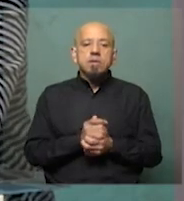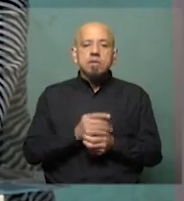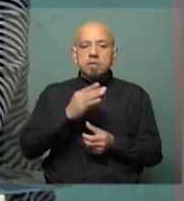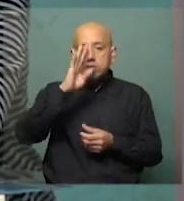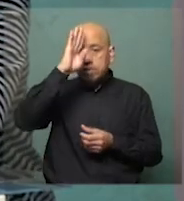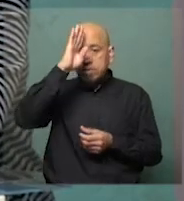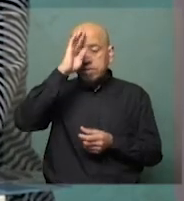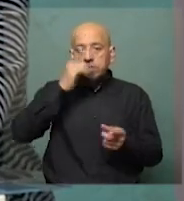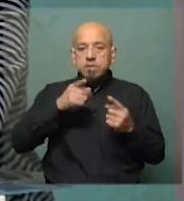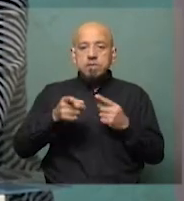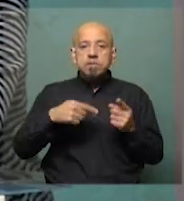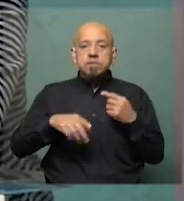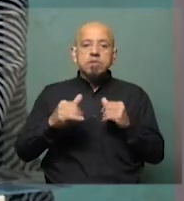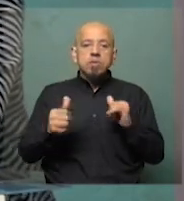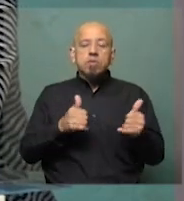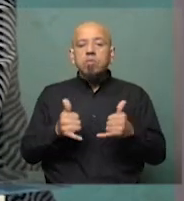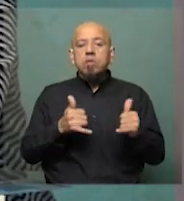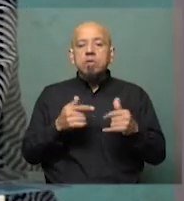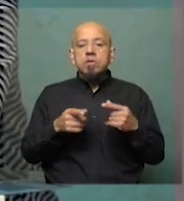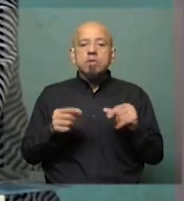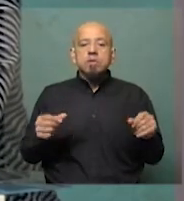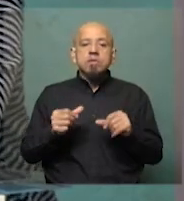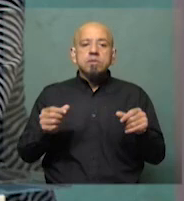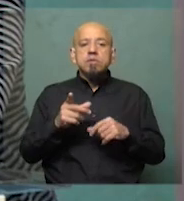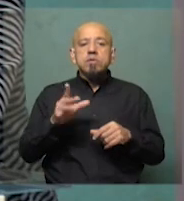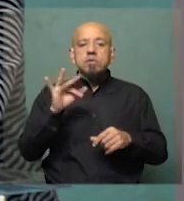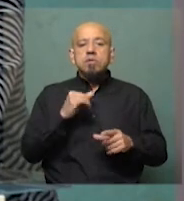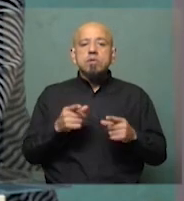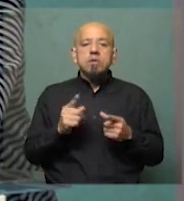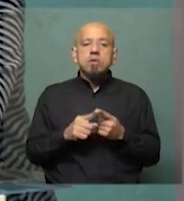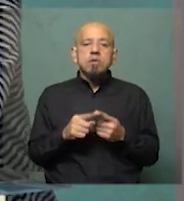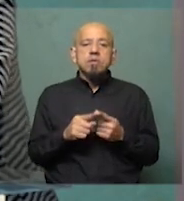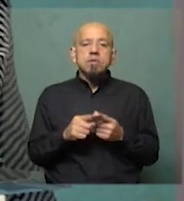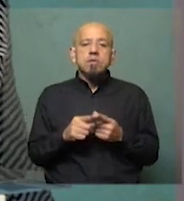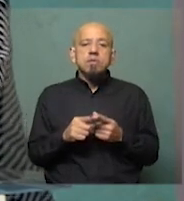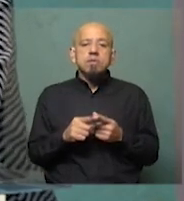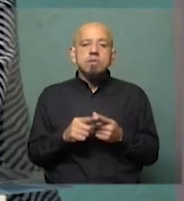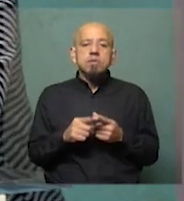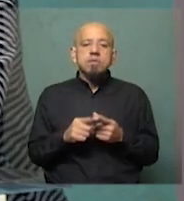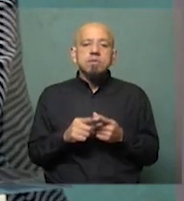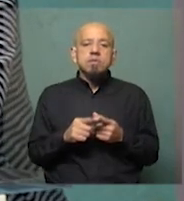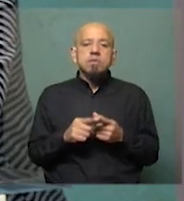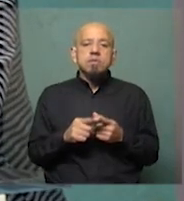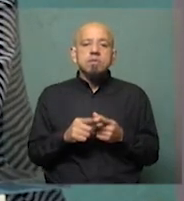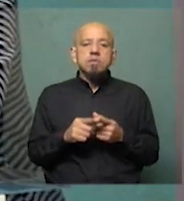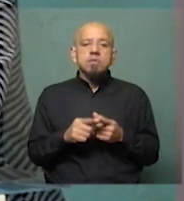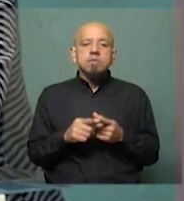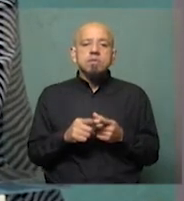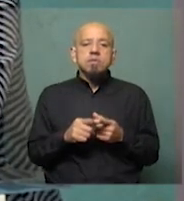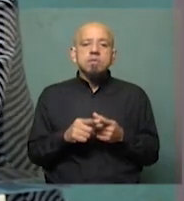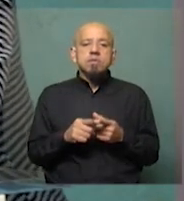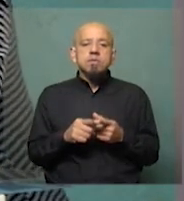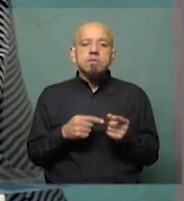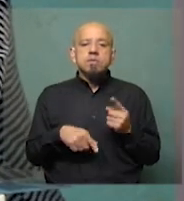tener ese tiempo y ese espacio de jugar, creo, que se hace en el cotidiano, obviamente, si no... Bueno... el juego siempre se preserva un poquito de